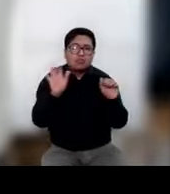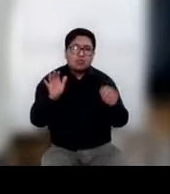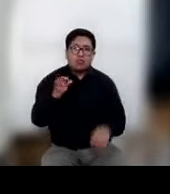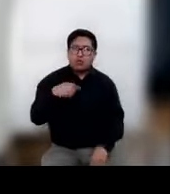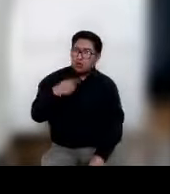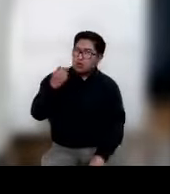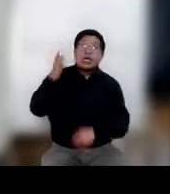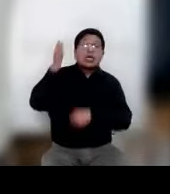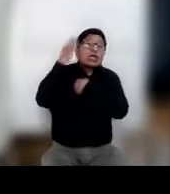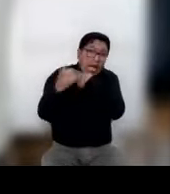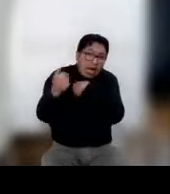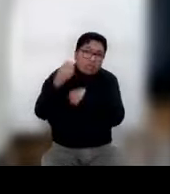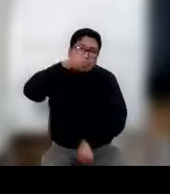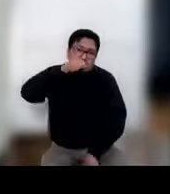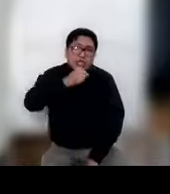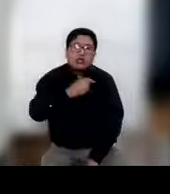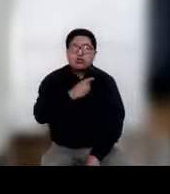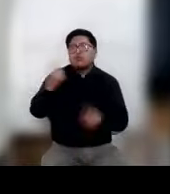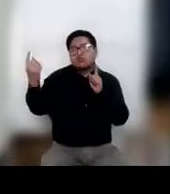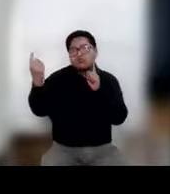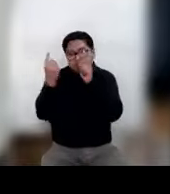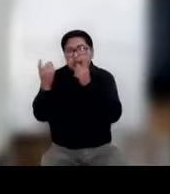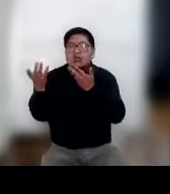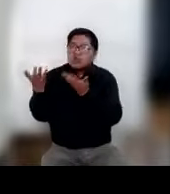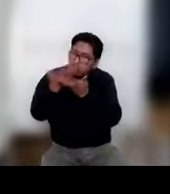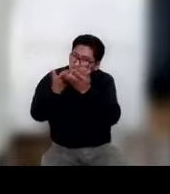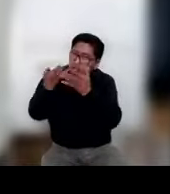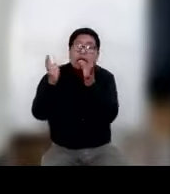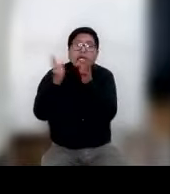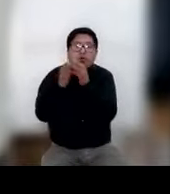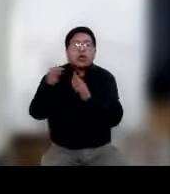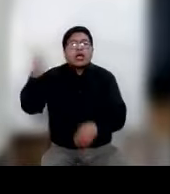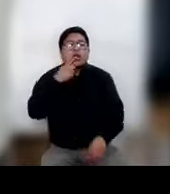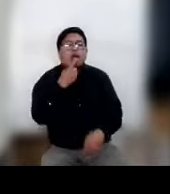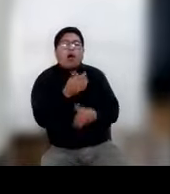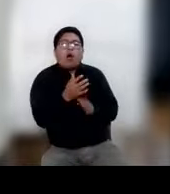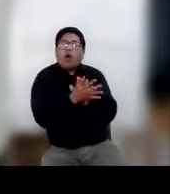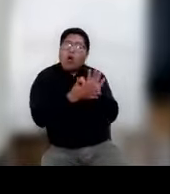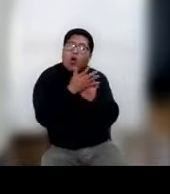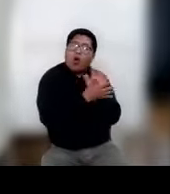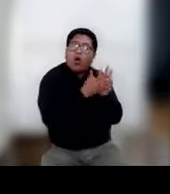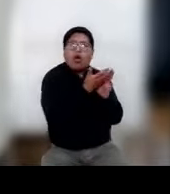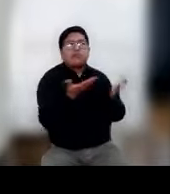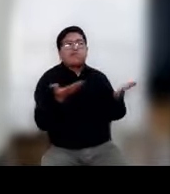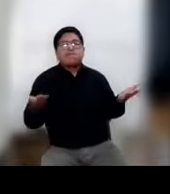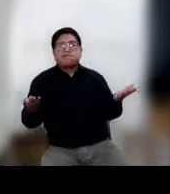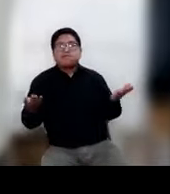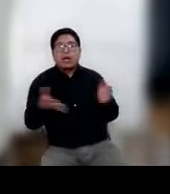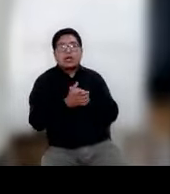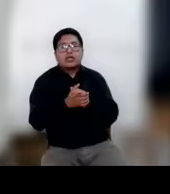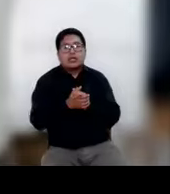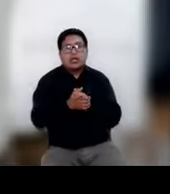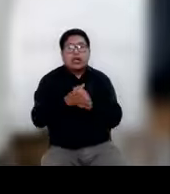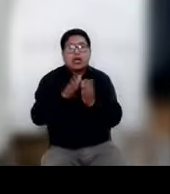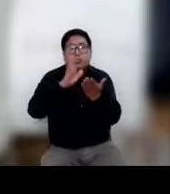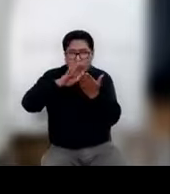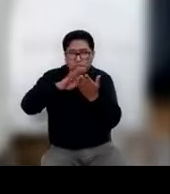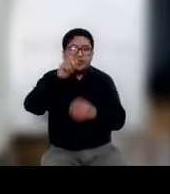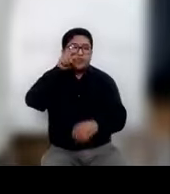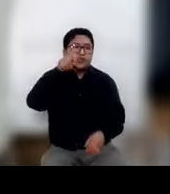convocan no se unen nos hacen nos hacen creer que estamos estaban con perdón los niños están